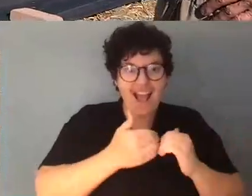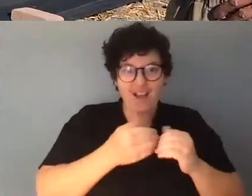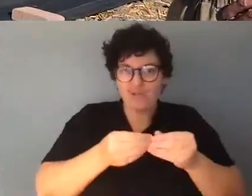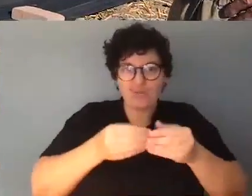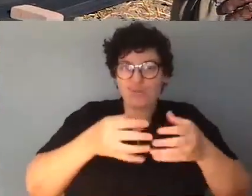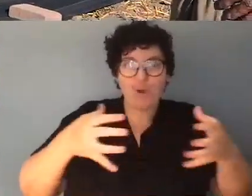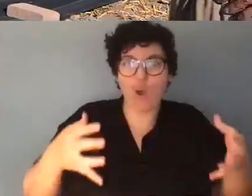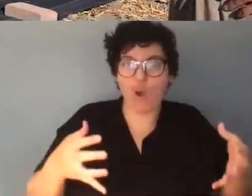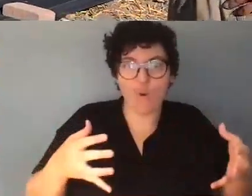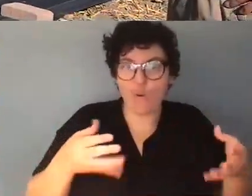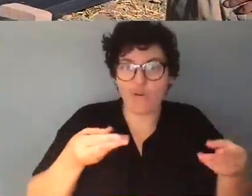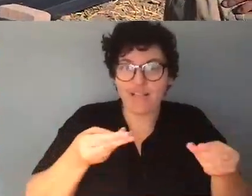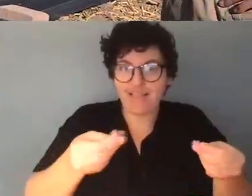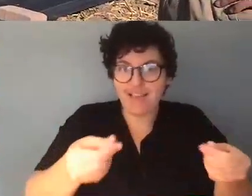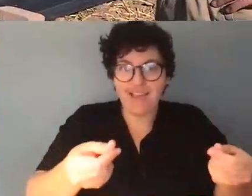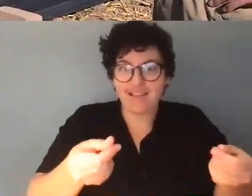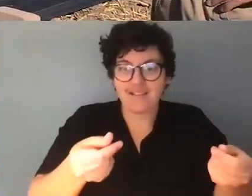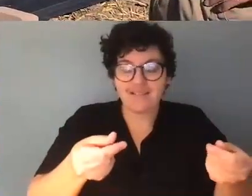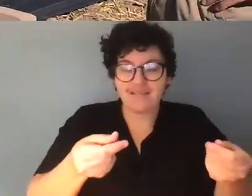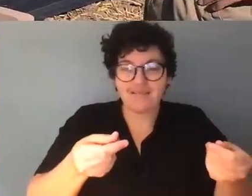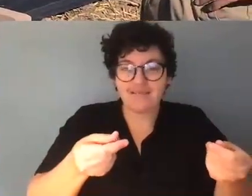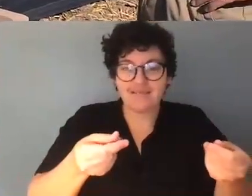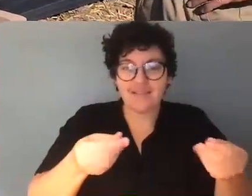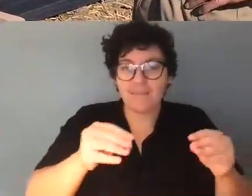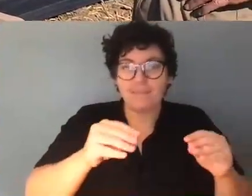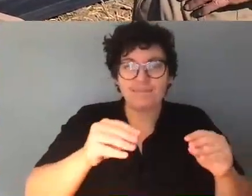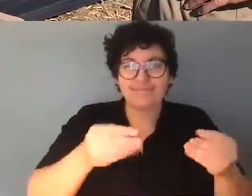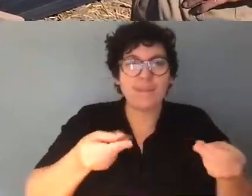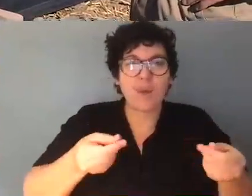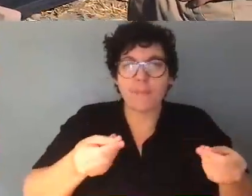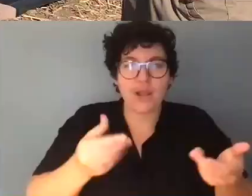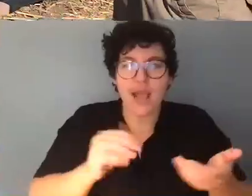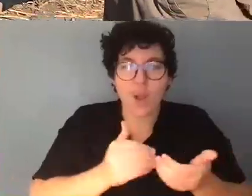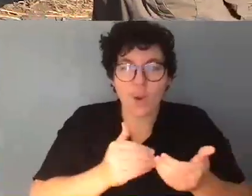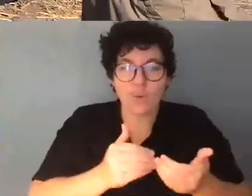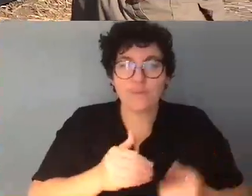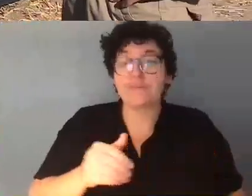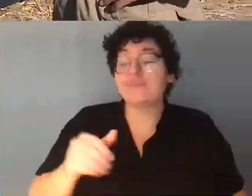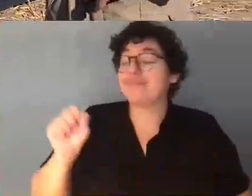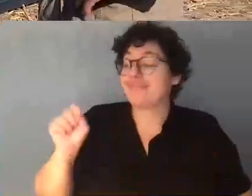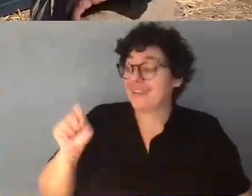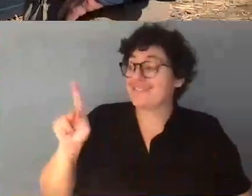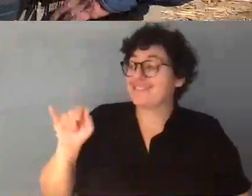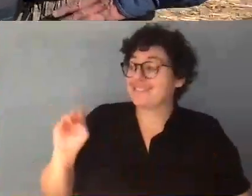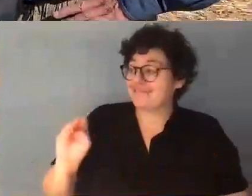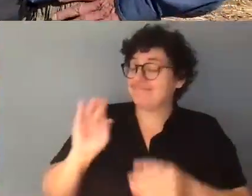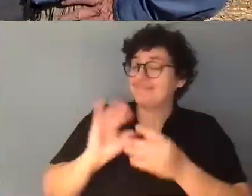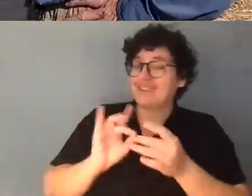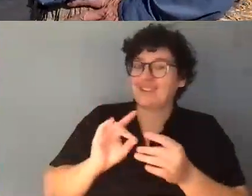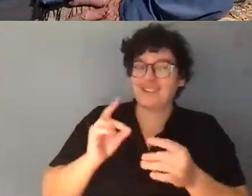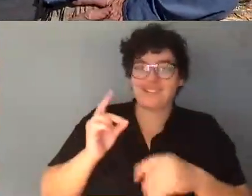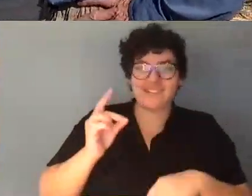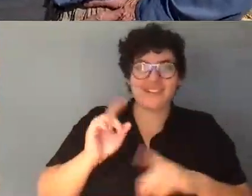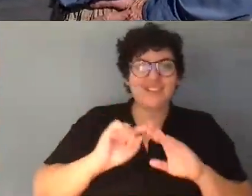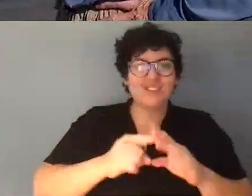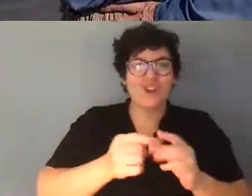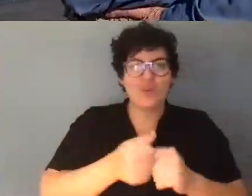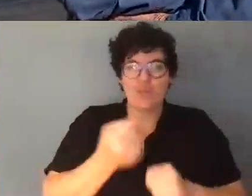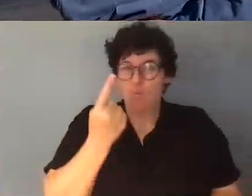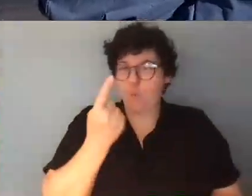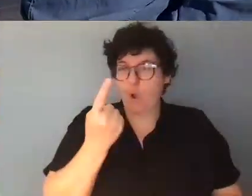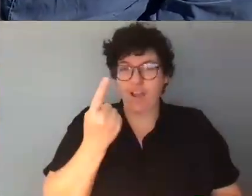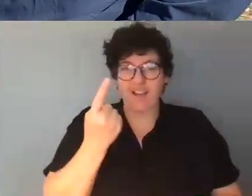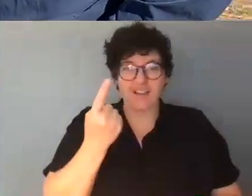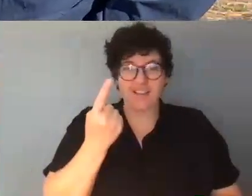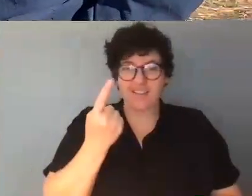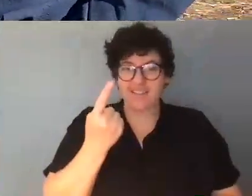del terreno aquí en Milpitas? ¿Cómo se expande? Así es, nosotros, como bien dijo Kim, empezamos con una